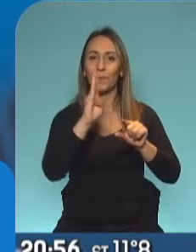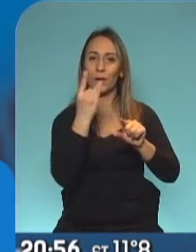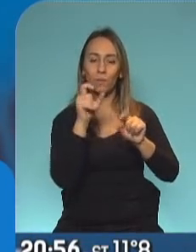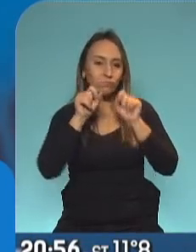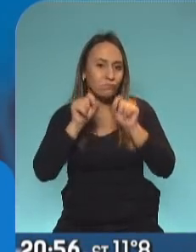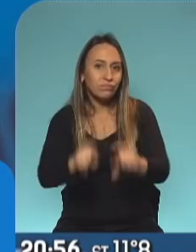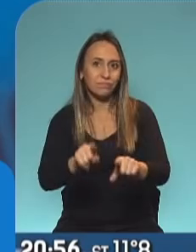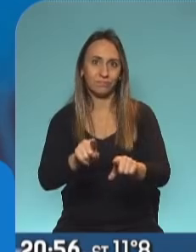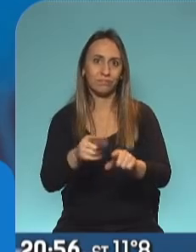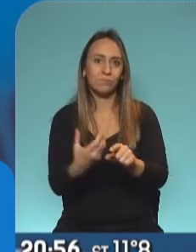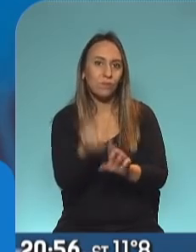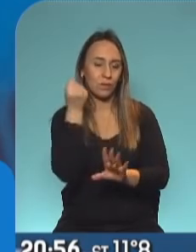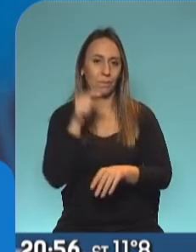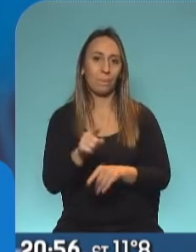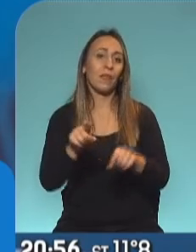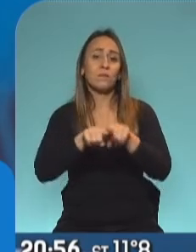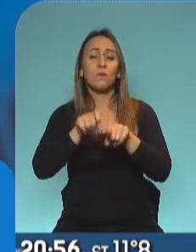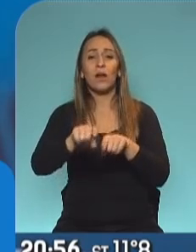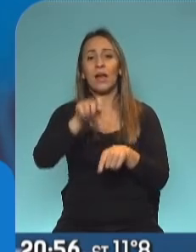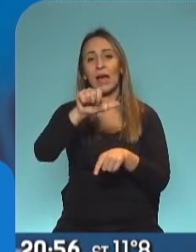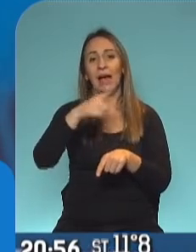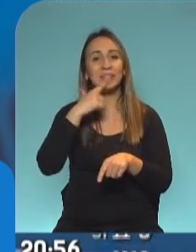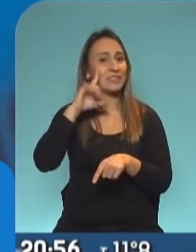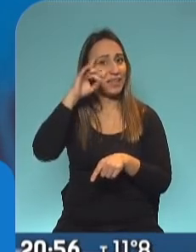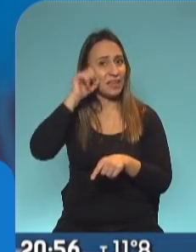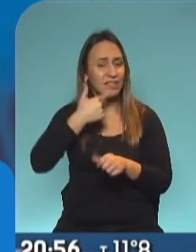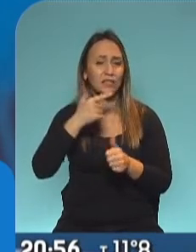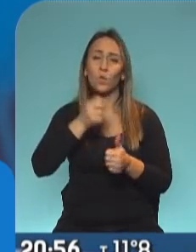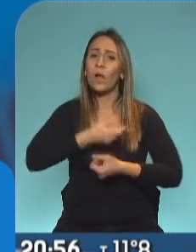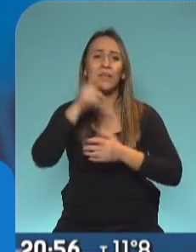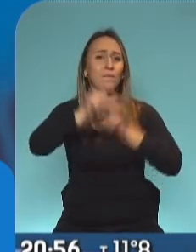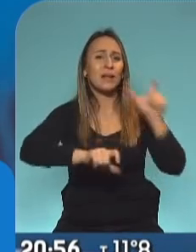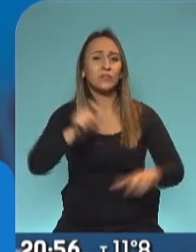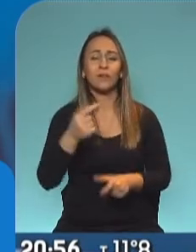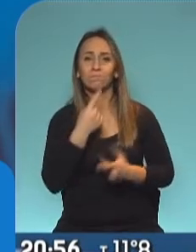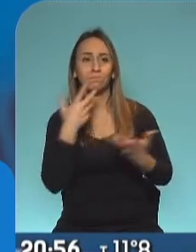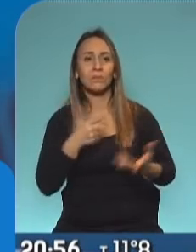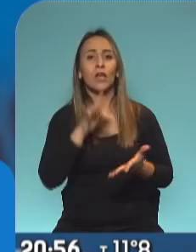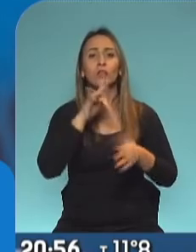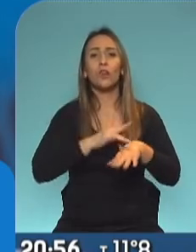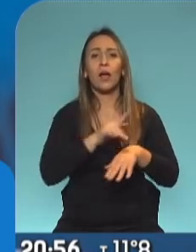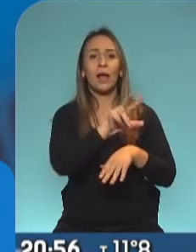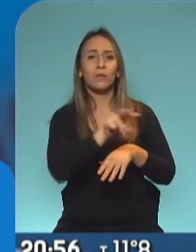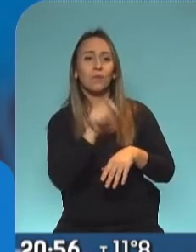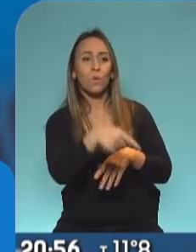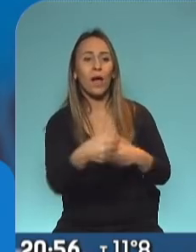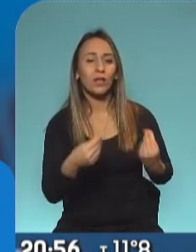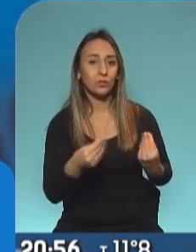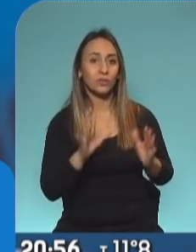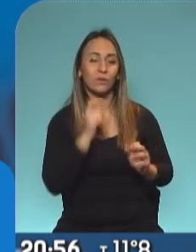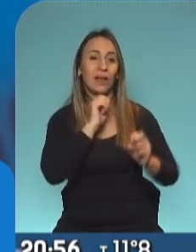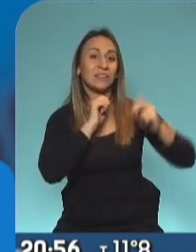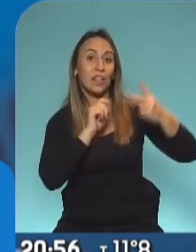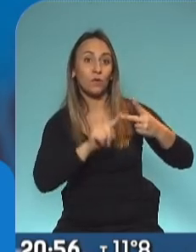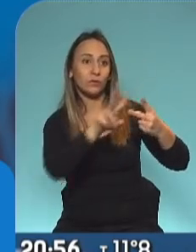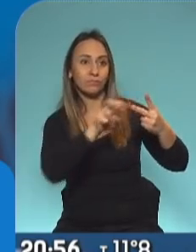Alcides y cualquiera de las personas que se comuniquen con ANSES para preguntar cuándo les toca cobrar, si todavía no cobraron el ingreso familiar de emergencia por segunda